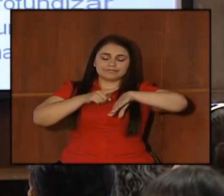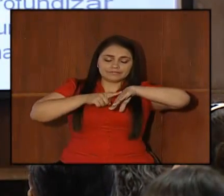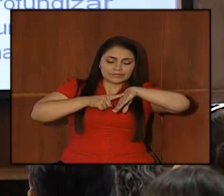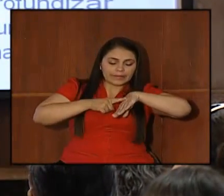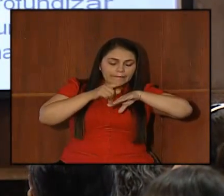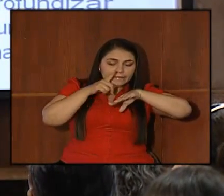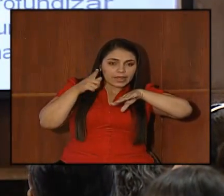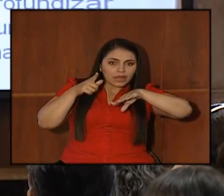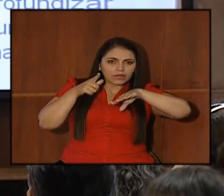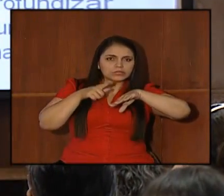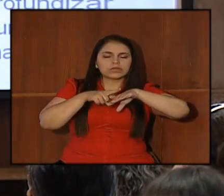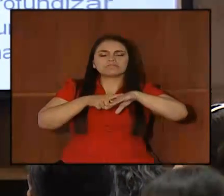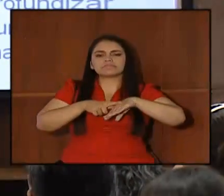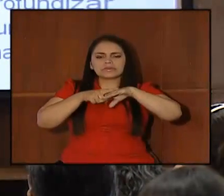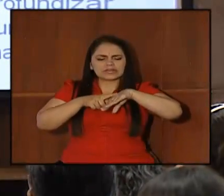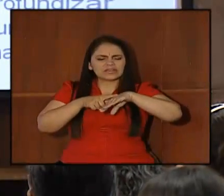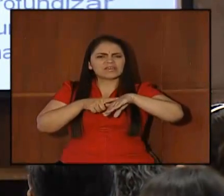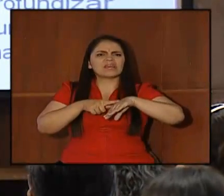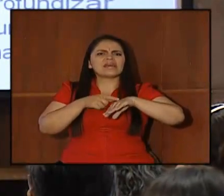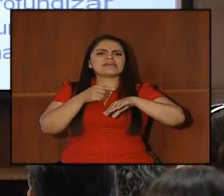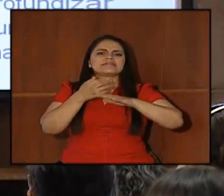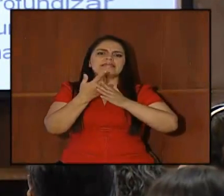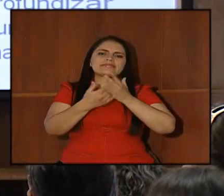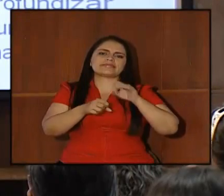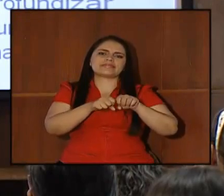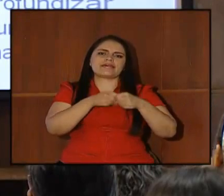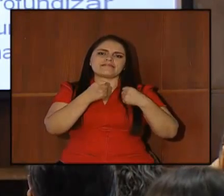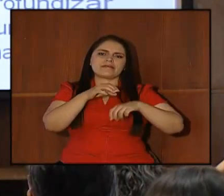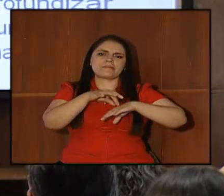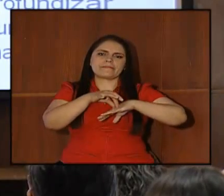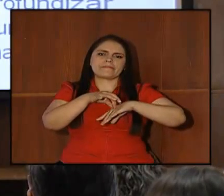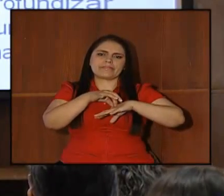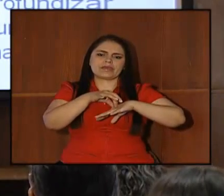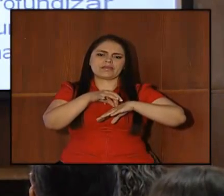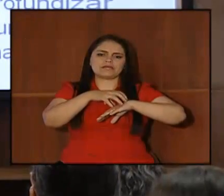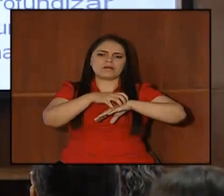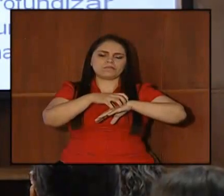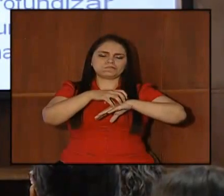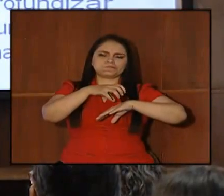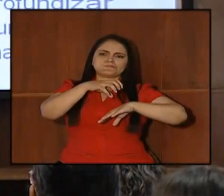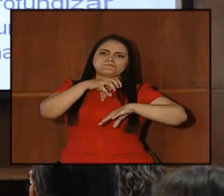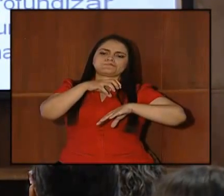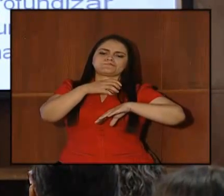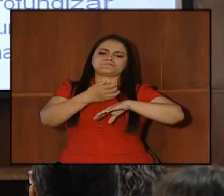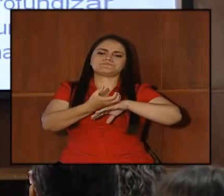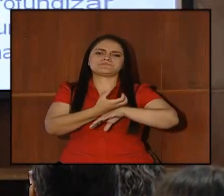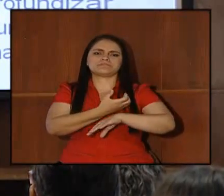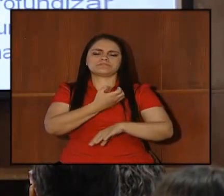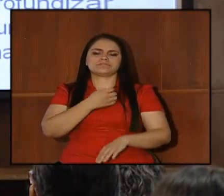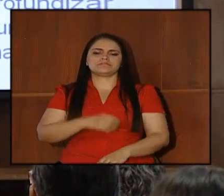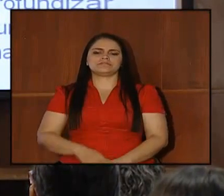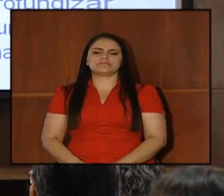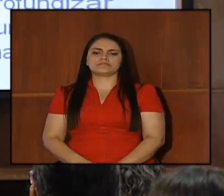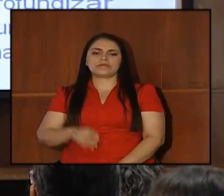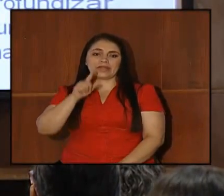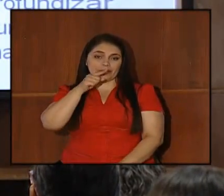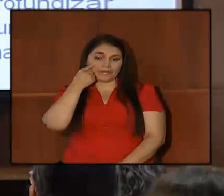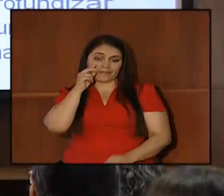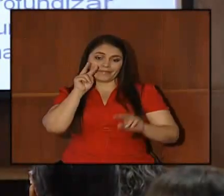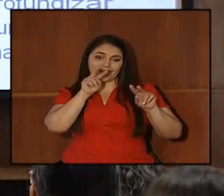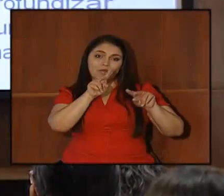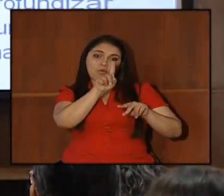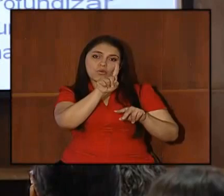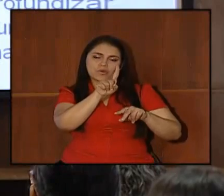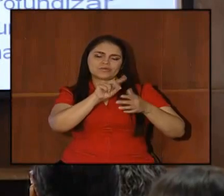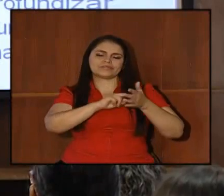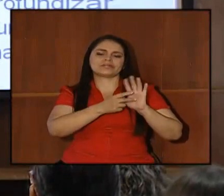sangre se hubiera quedado ahí estancada, ya hay daño en el tejido, entonces ahí ya hay una úlcera por presión grado 1. Vea que es un enrojecimiento, la piel